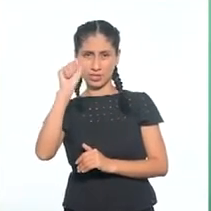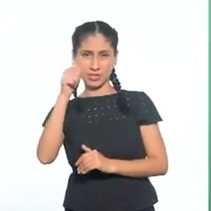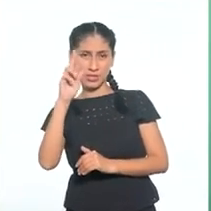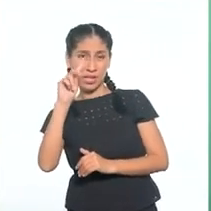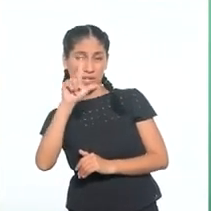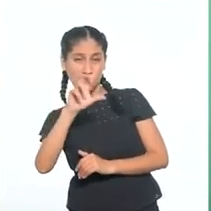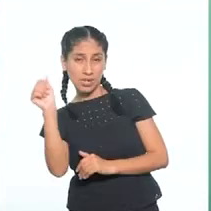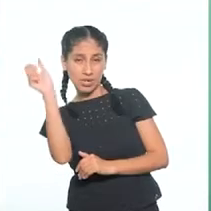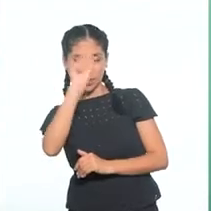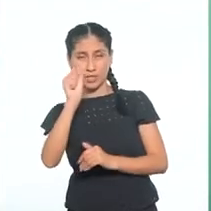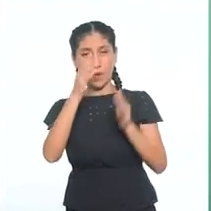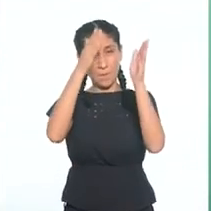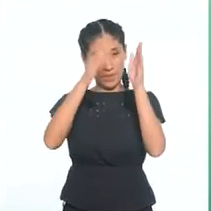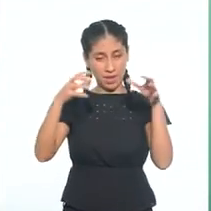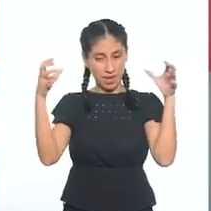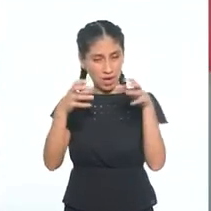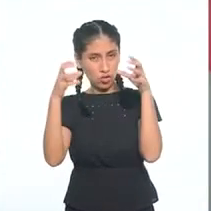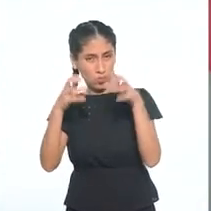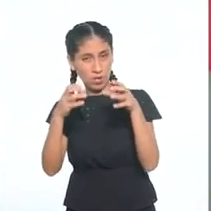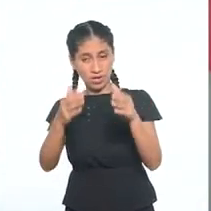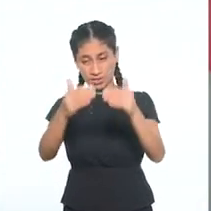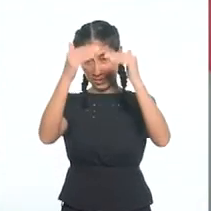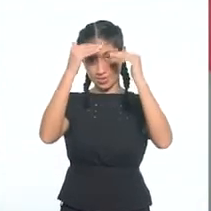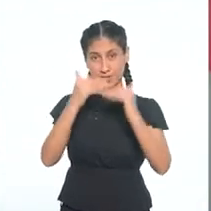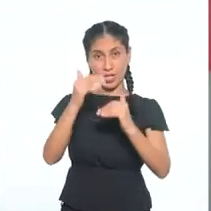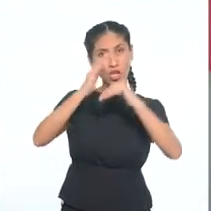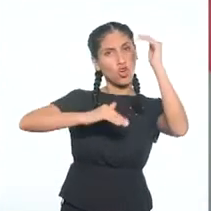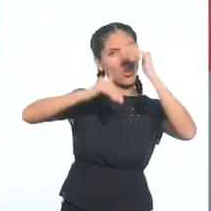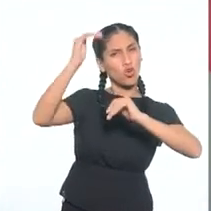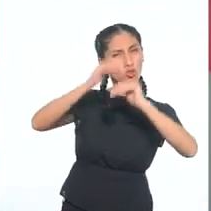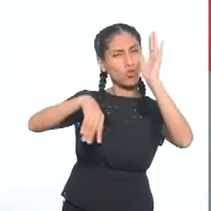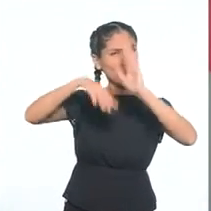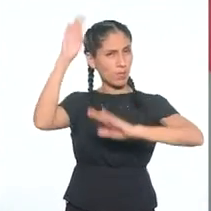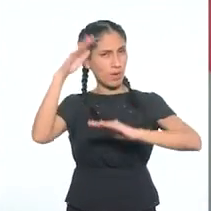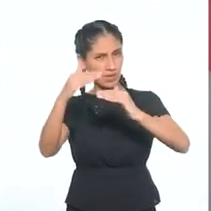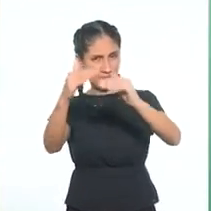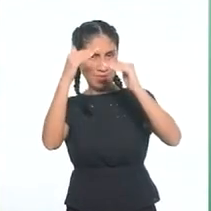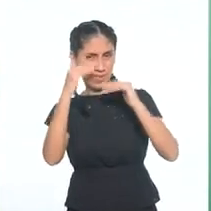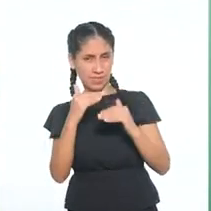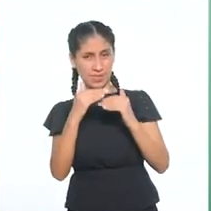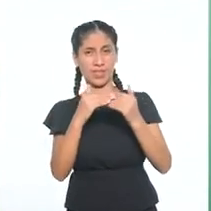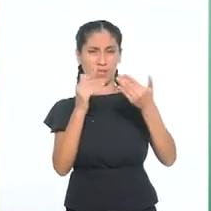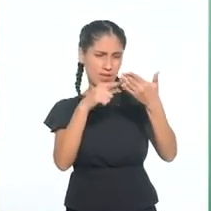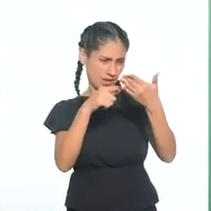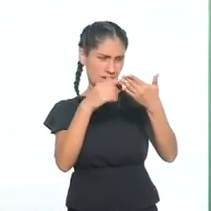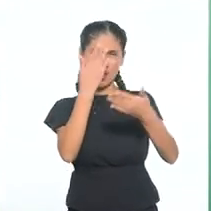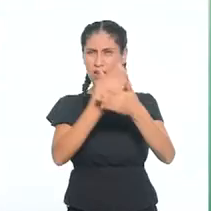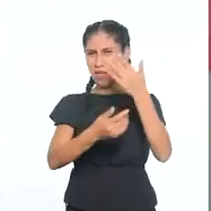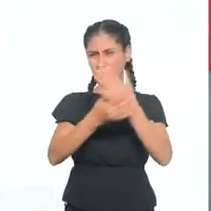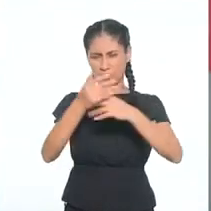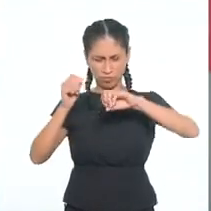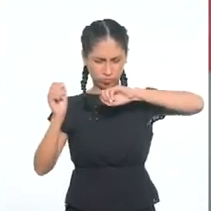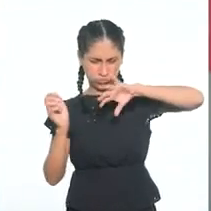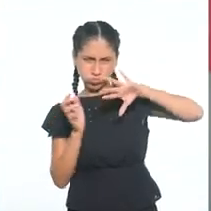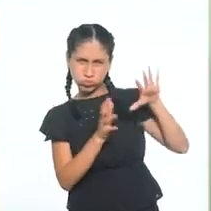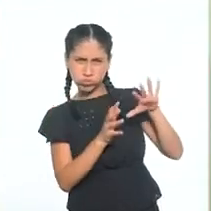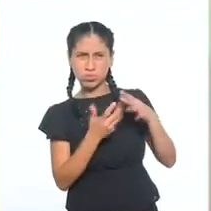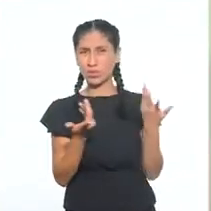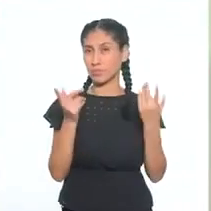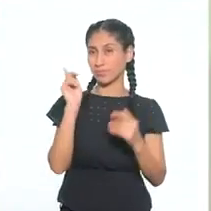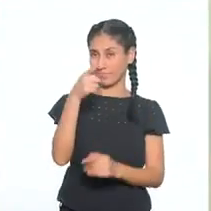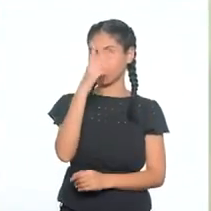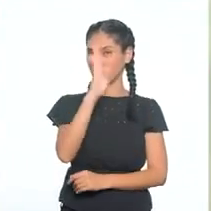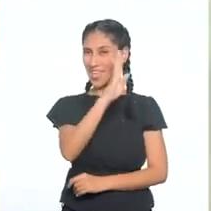agruparlas se construir más desechar las malas